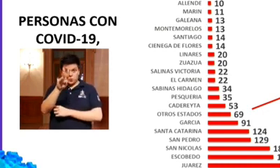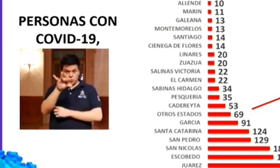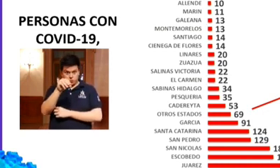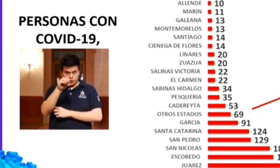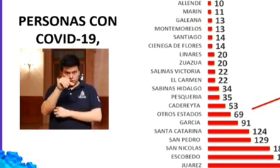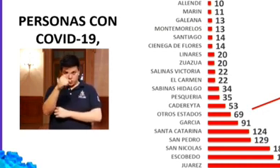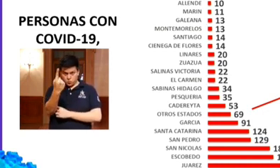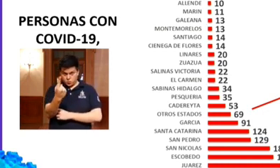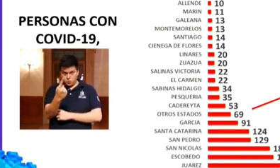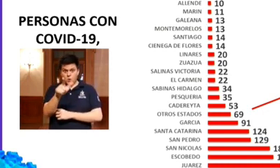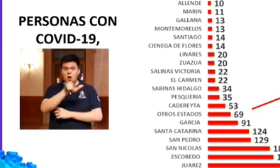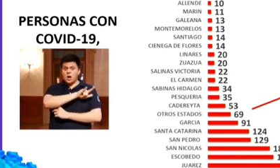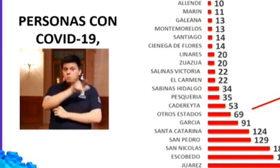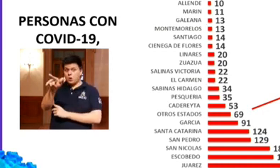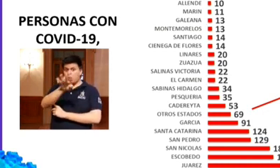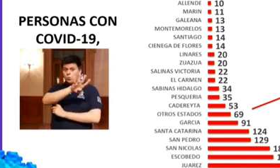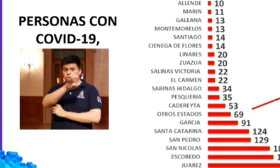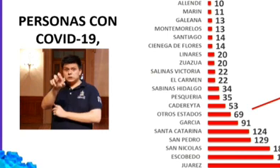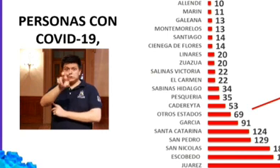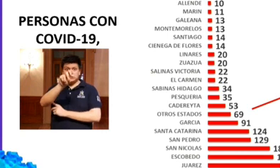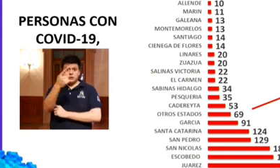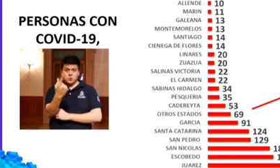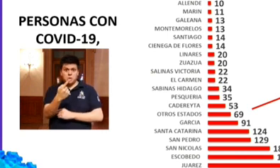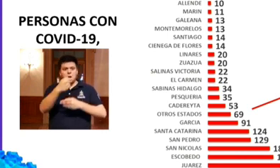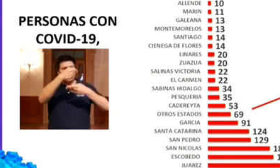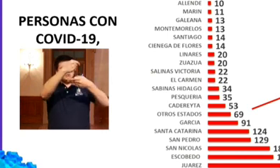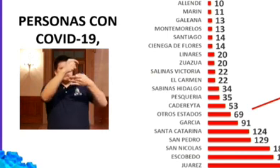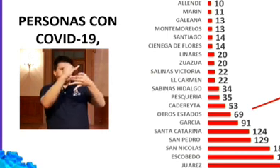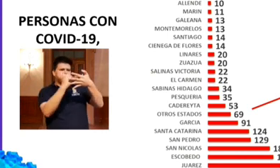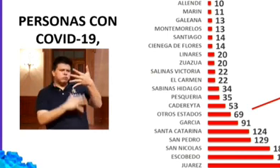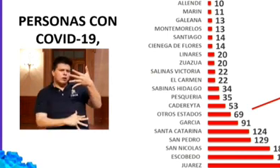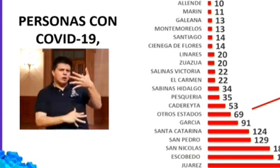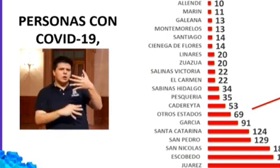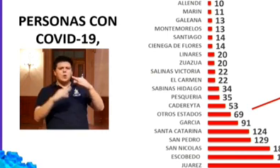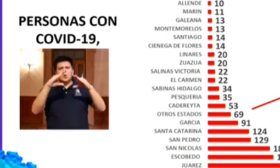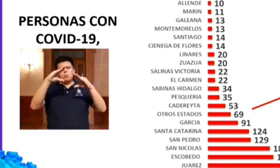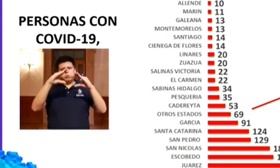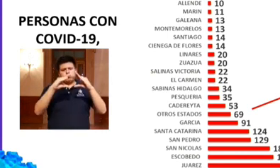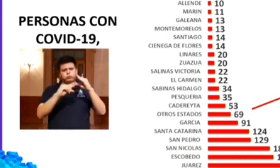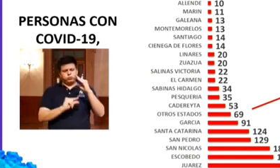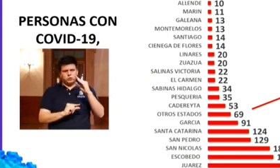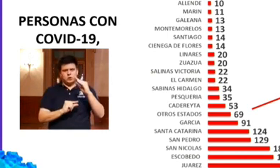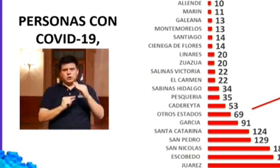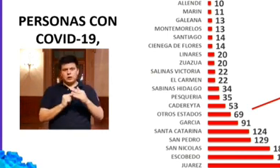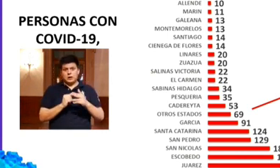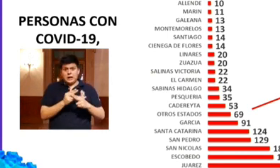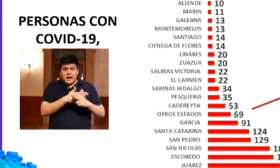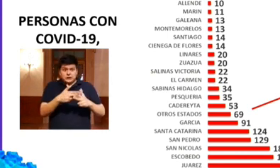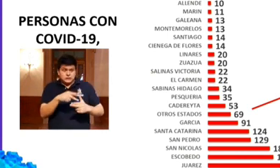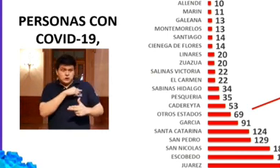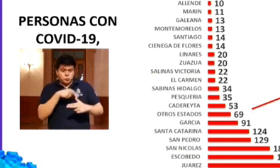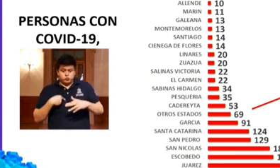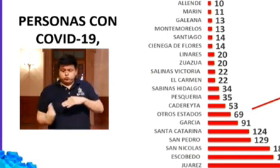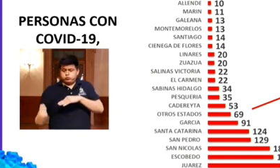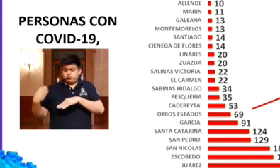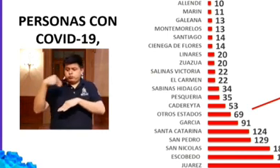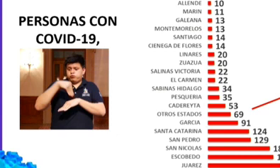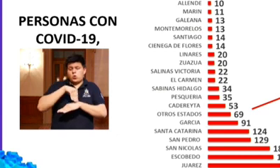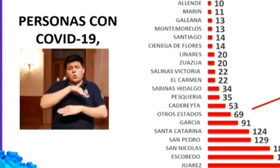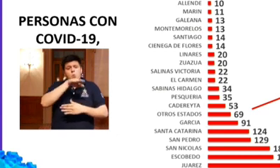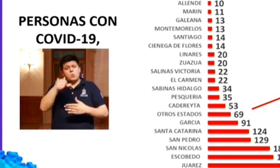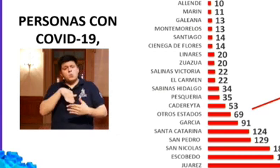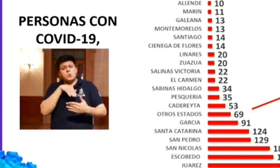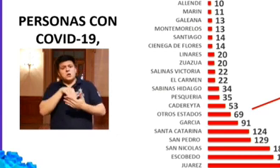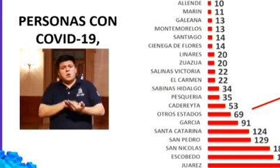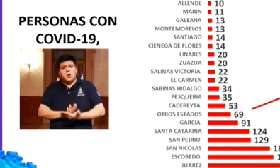591, Apodaca 431, y así van disminuyendo hasta incluir municipios que aparentemente